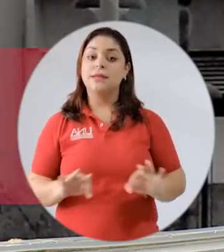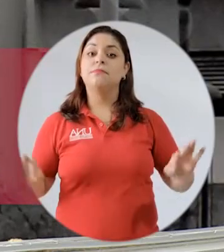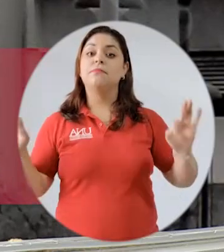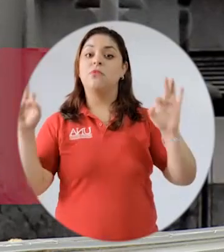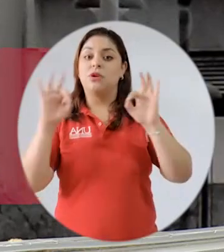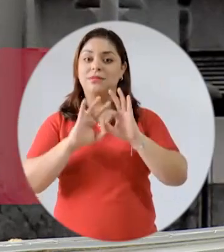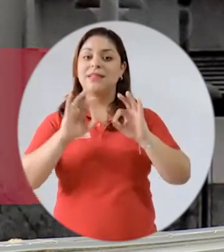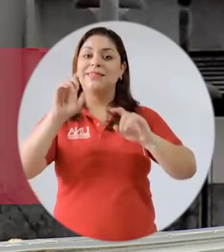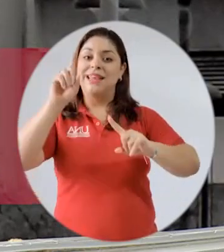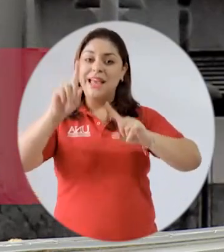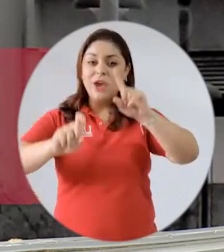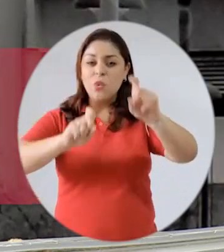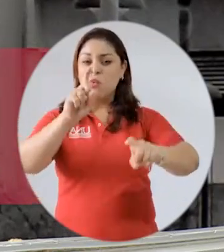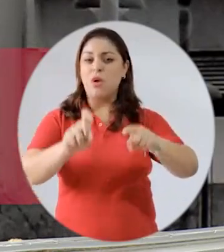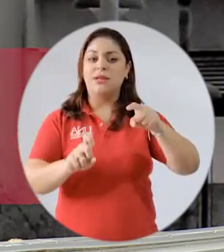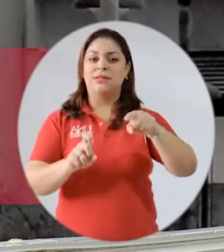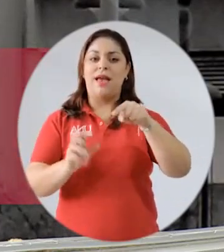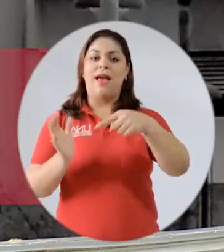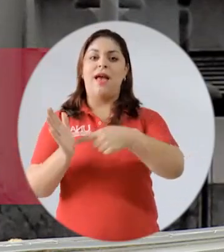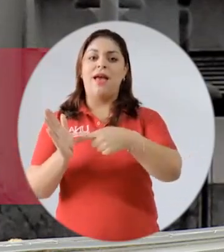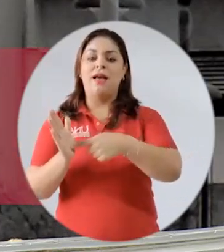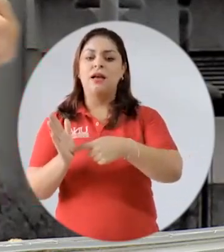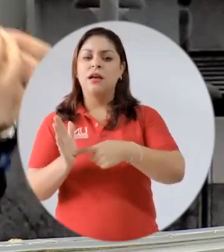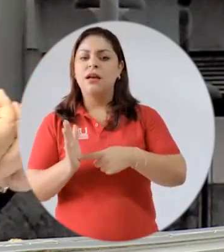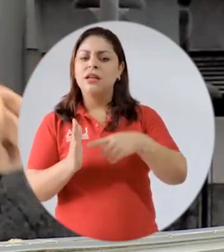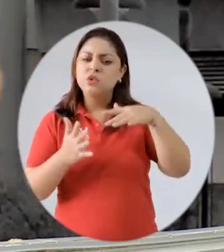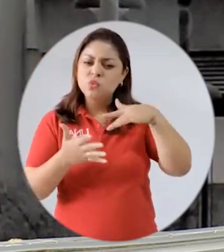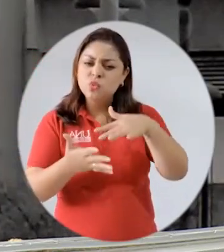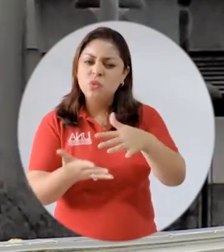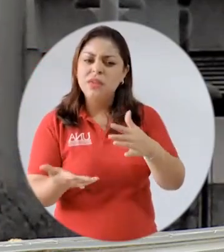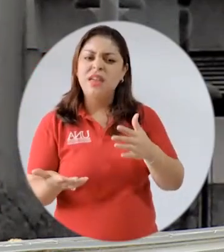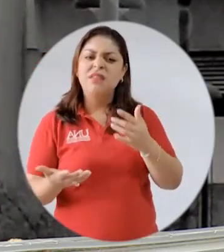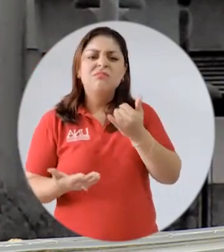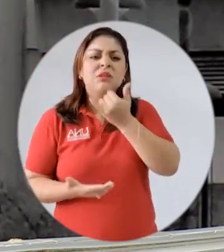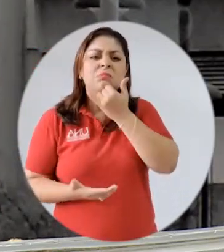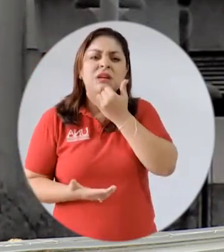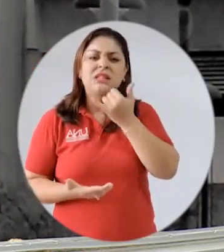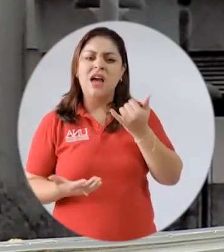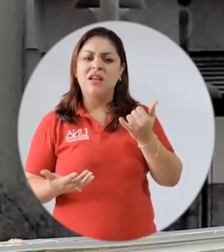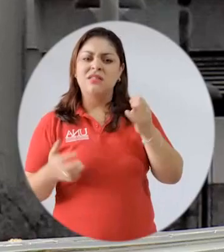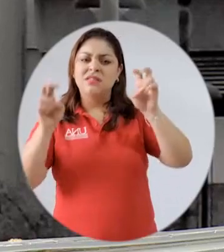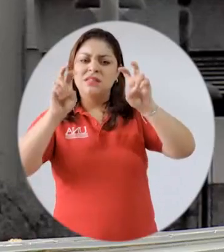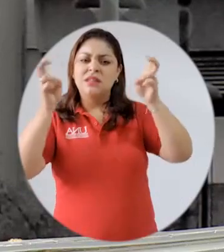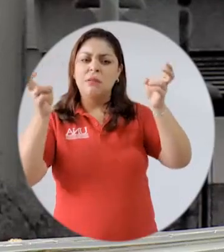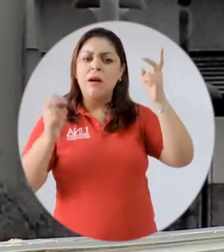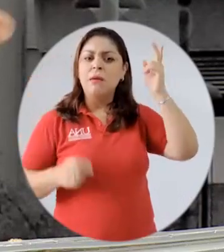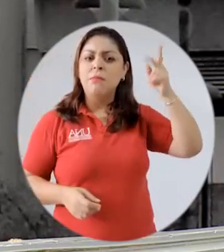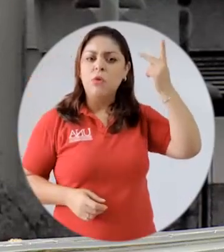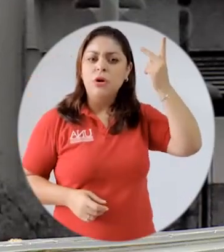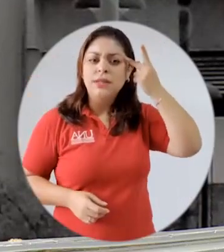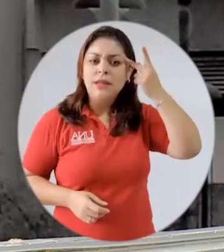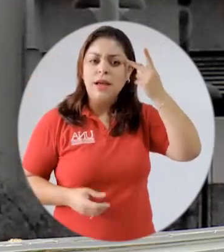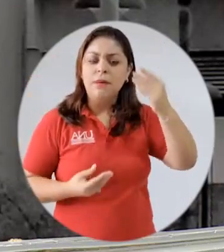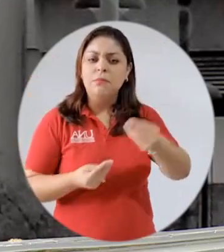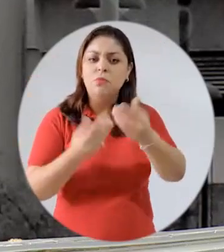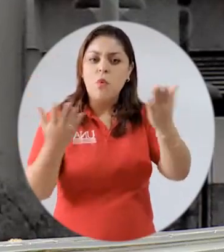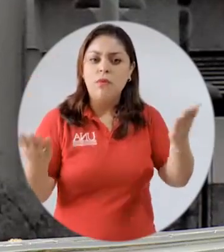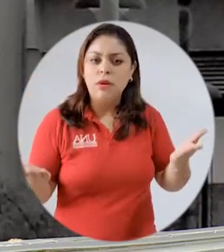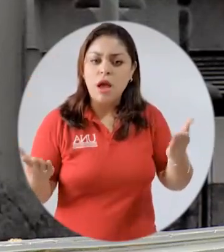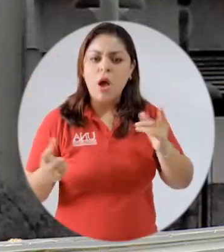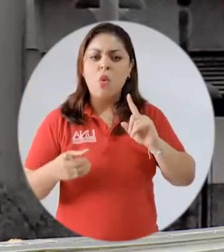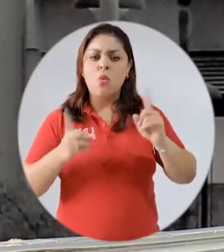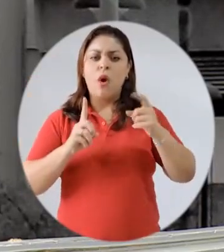Y es importante, ¿verdad? Como también la encuesta habla de traslados, podemos ver los traslados a centros